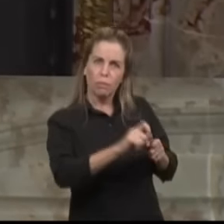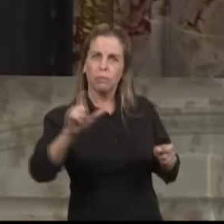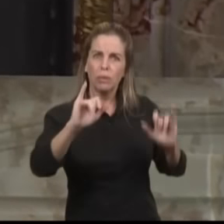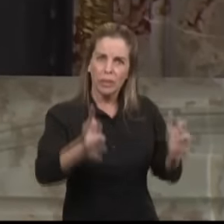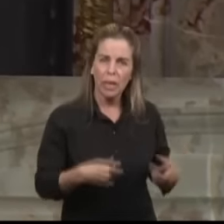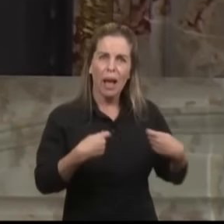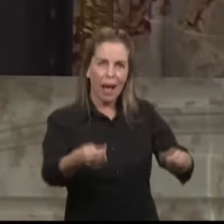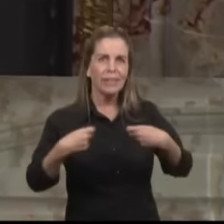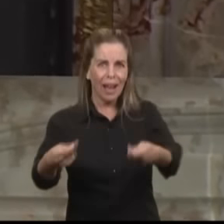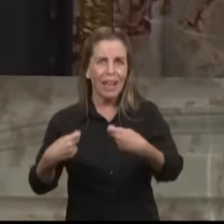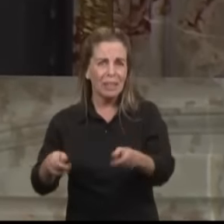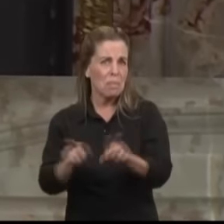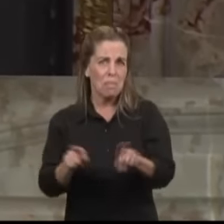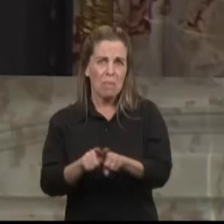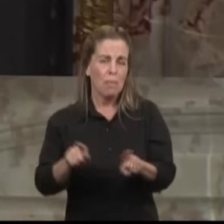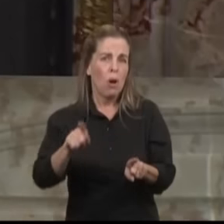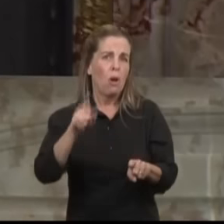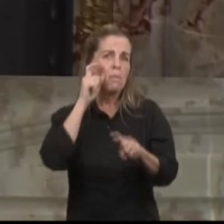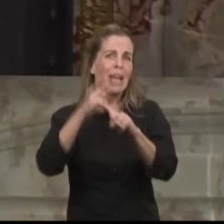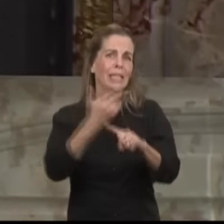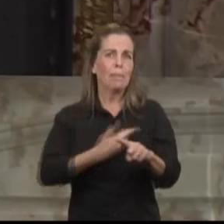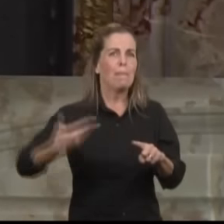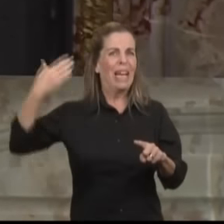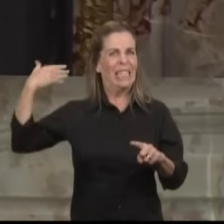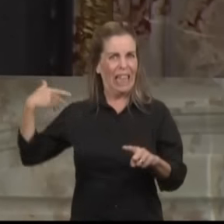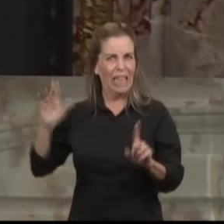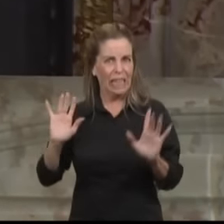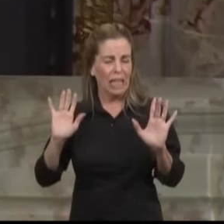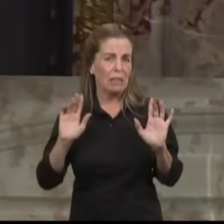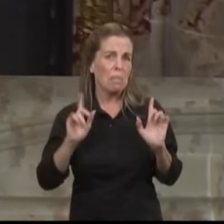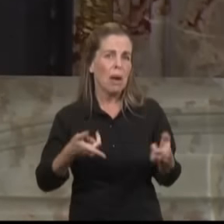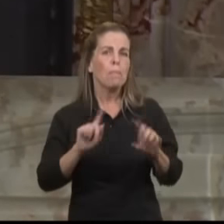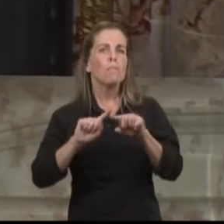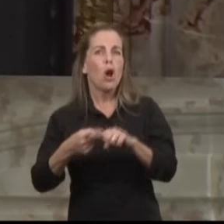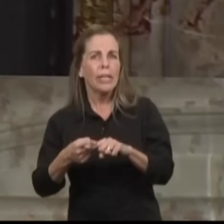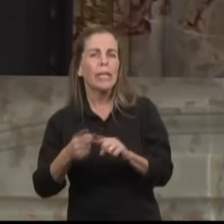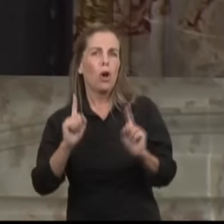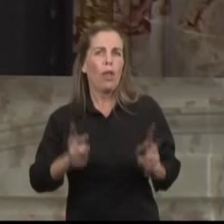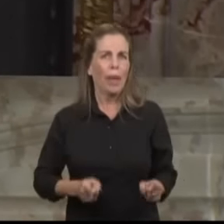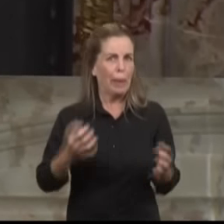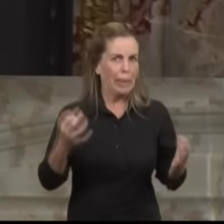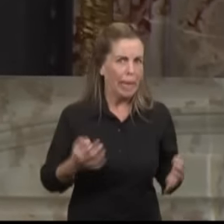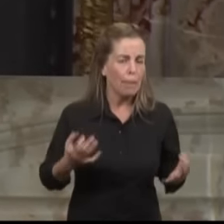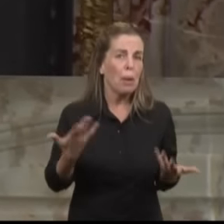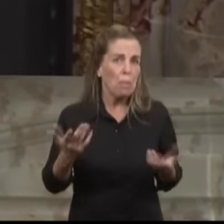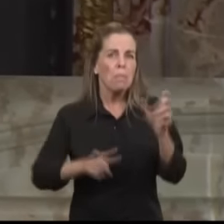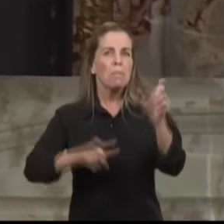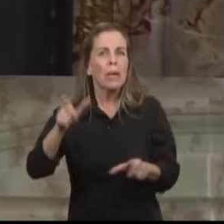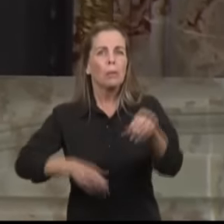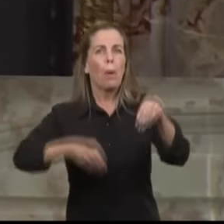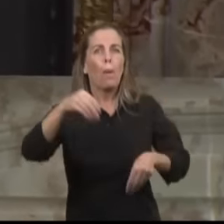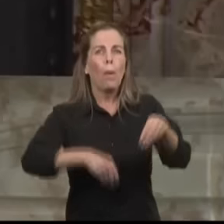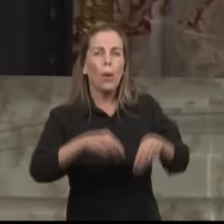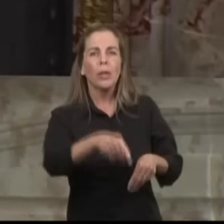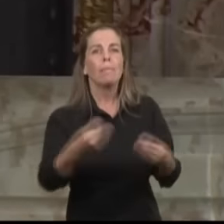hicieron los presidentes anteriores. Incluso sería beneficioso políticamente, porque muchos votantes tendrían más dinero en el bolsillo en los